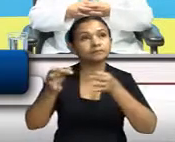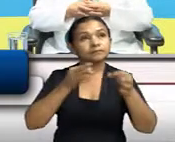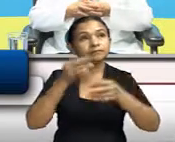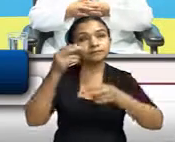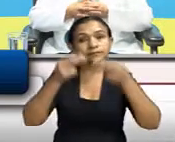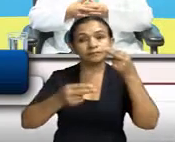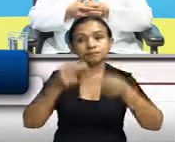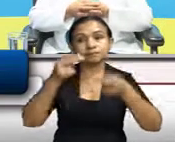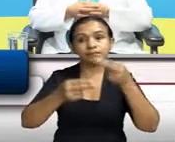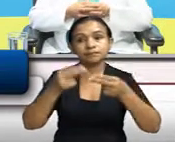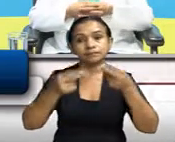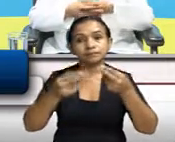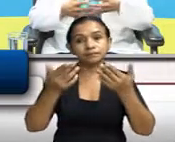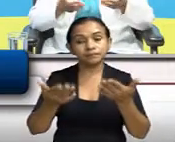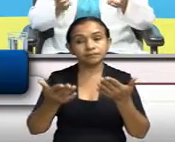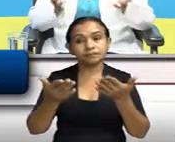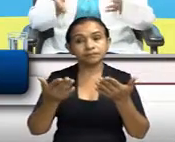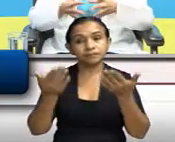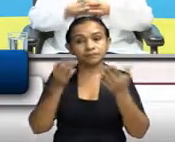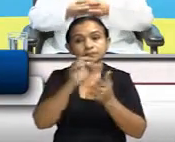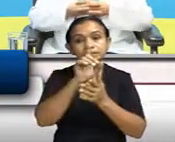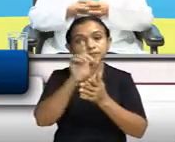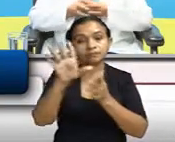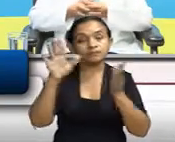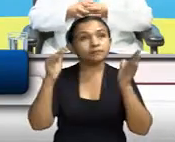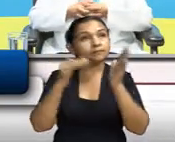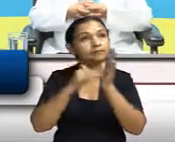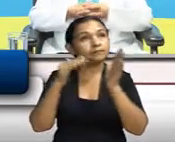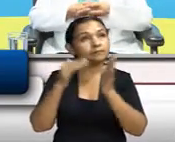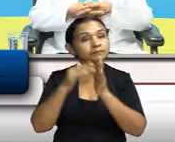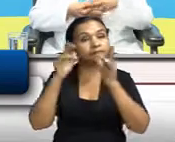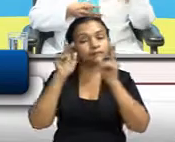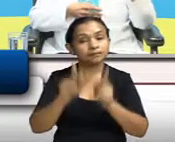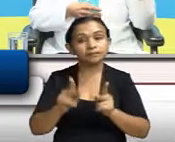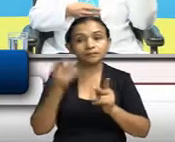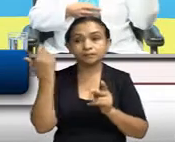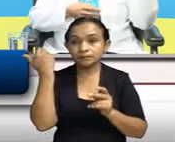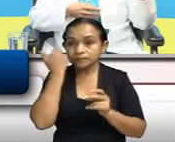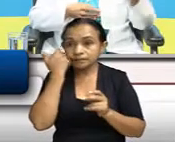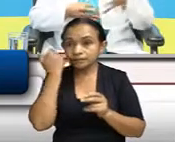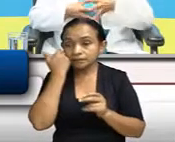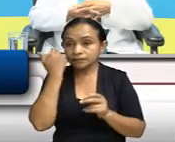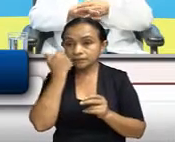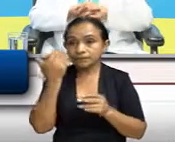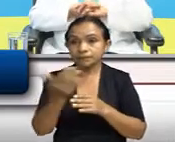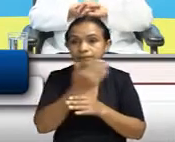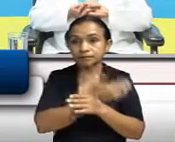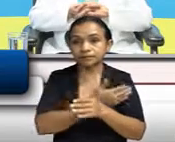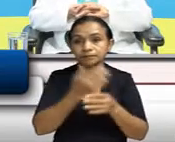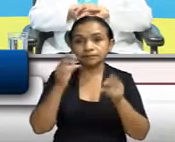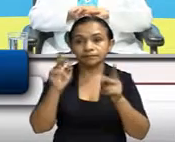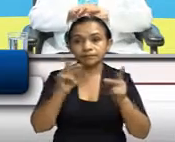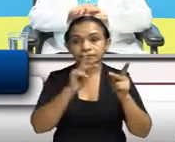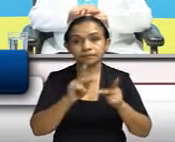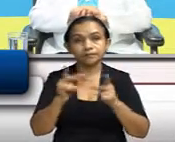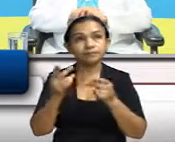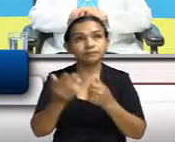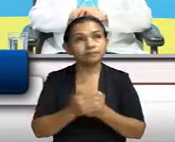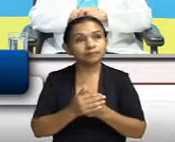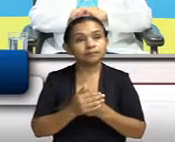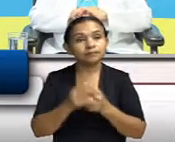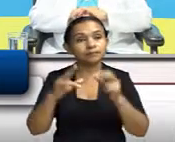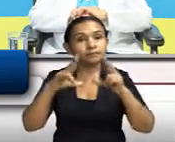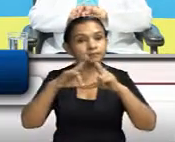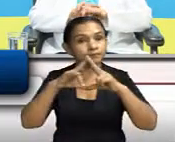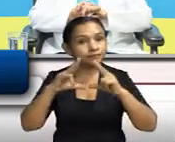que vemos en pantalla, que son como 15 millones en todo el mundo que están padeciendo y que le mencionaba pues la prevalencia principalmente. Claro, Nicaragua